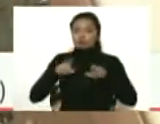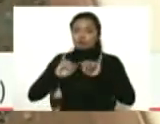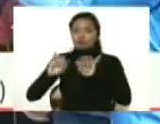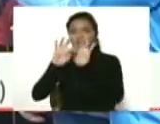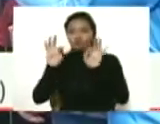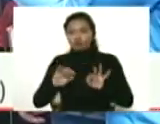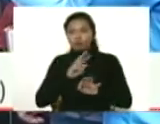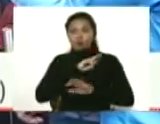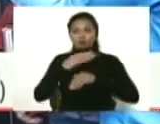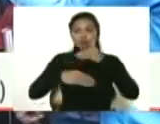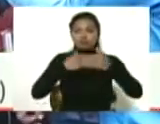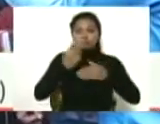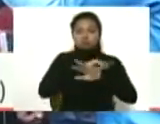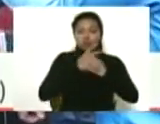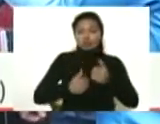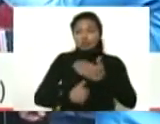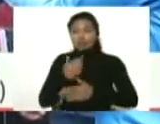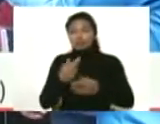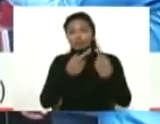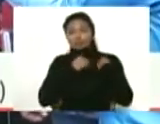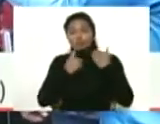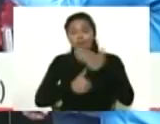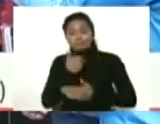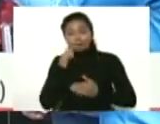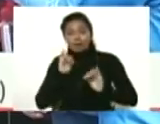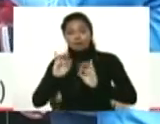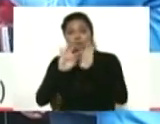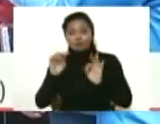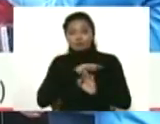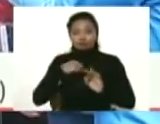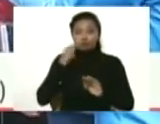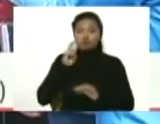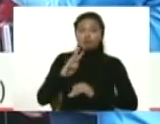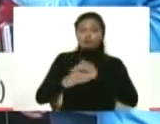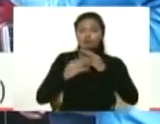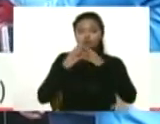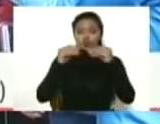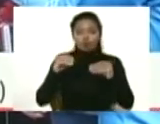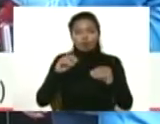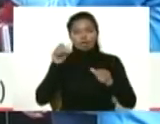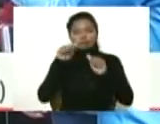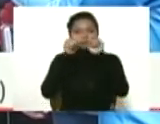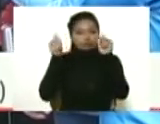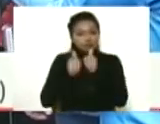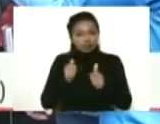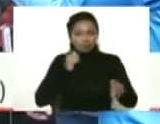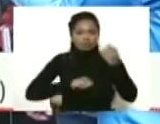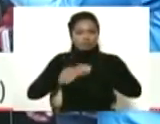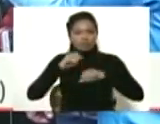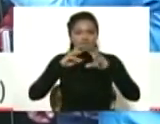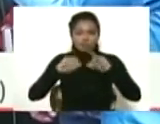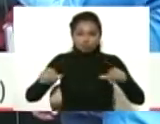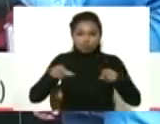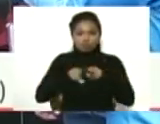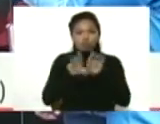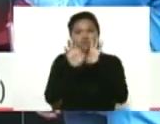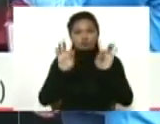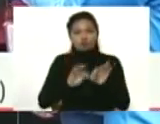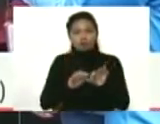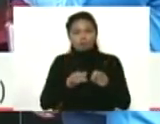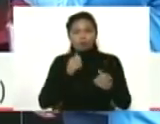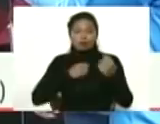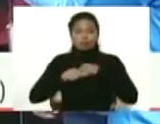ir fortaleciendo, es una tarea más, Bernal, nosotros, todos, todo el sistema defensivo territorial, los comandantes de SODI tienen